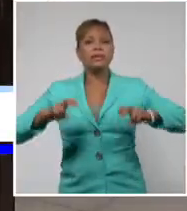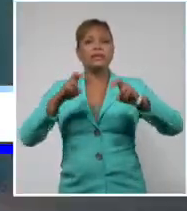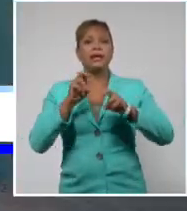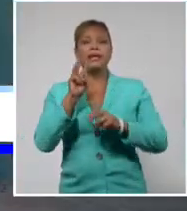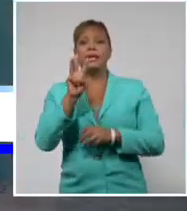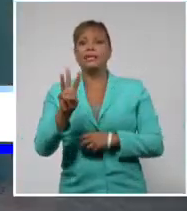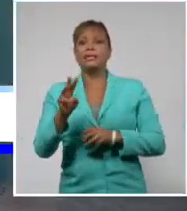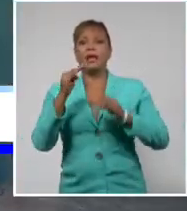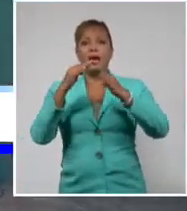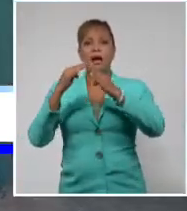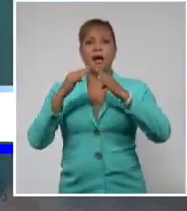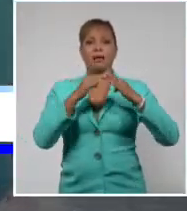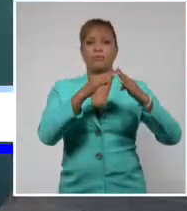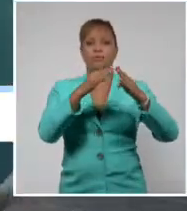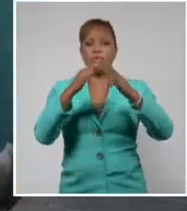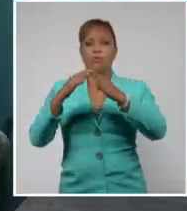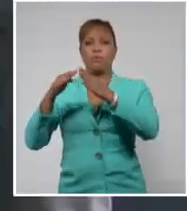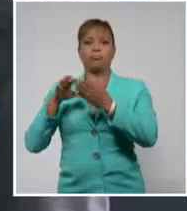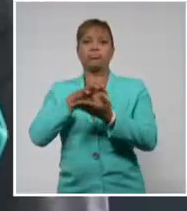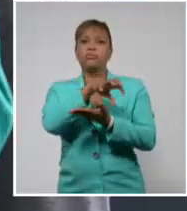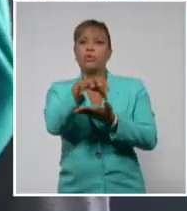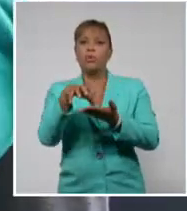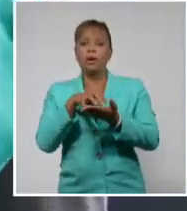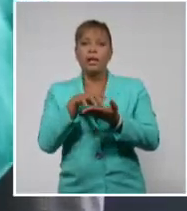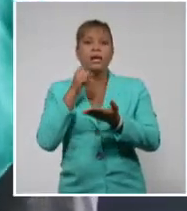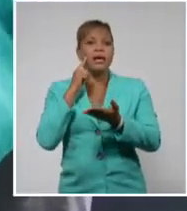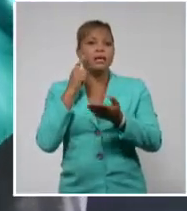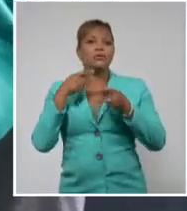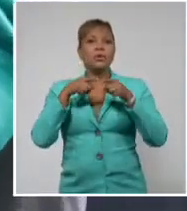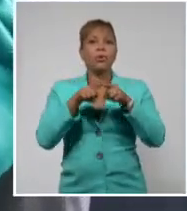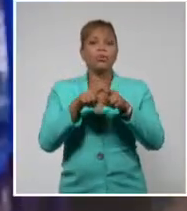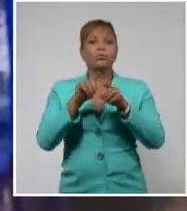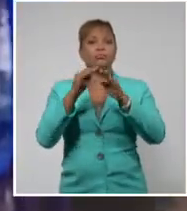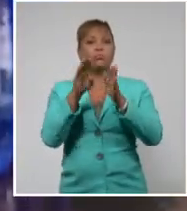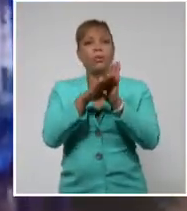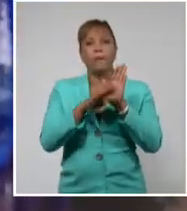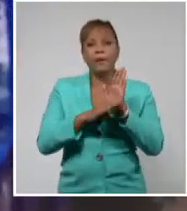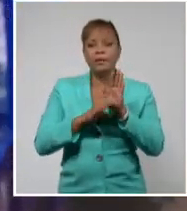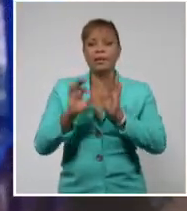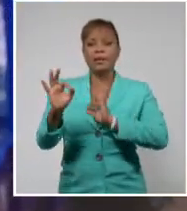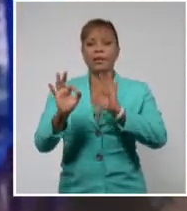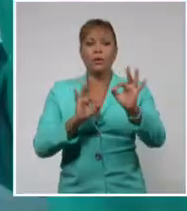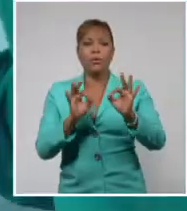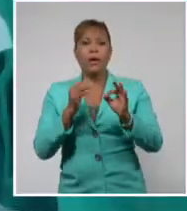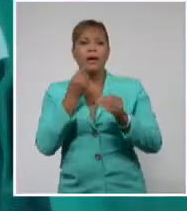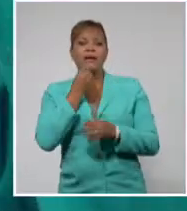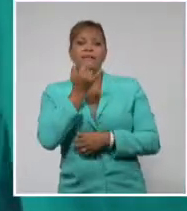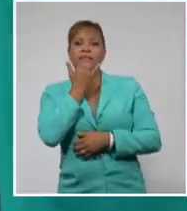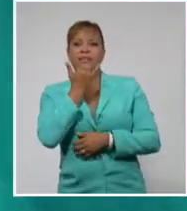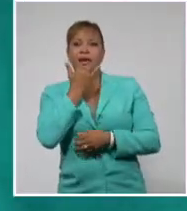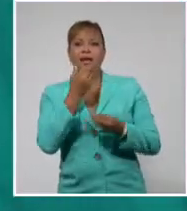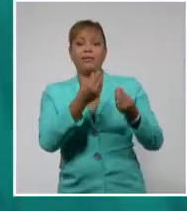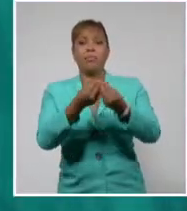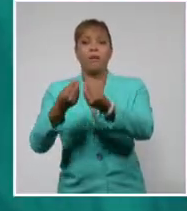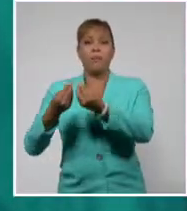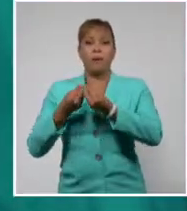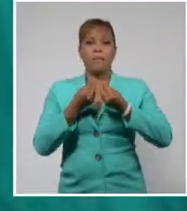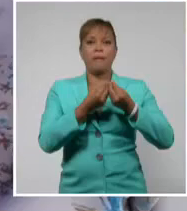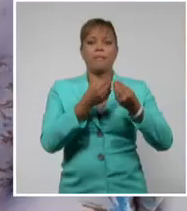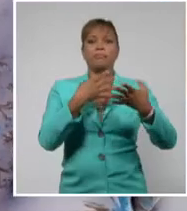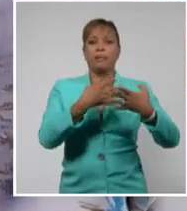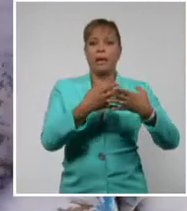campamentos, acción que complementa un conjunto de medidas sanitarias para evitar la transmisión de la COVID-19 en esta